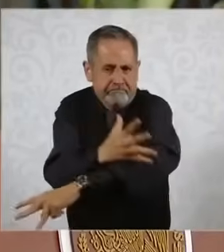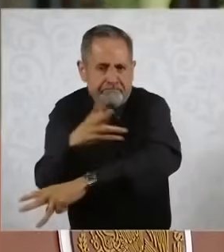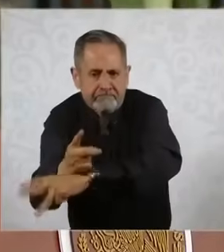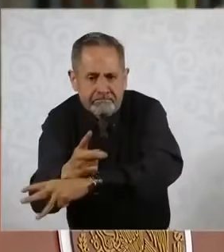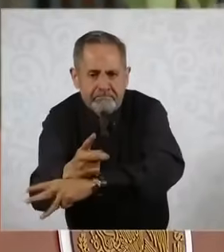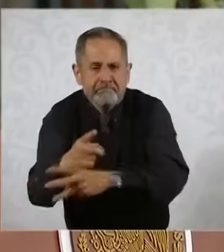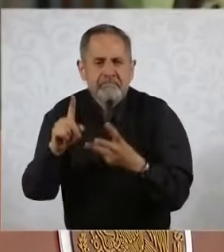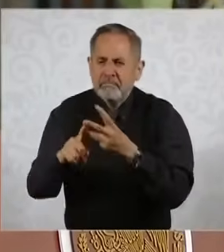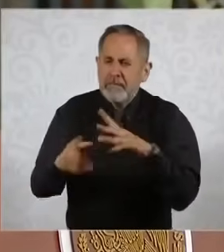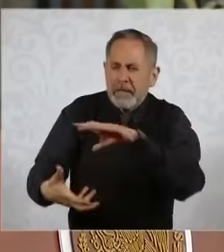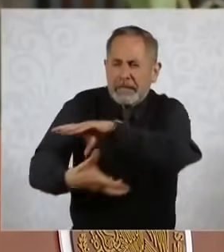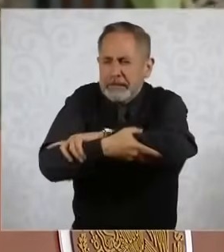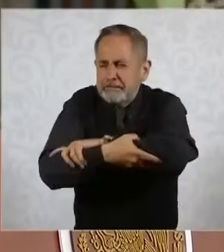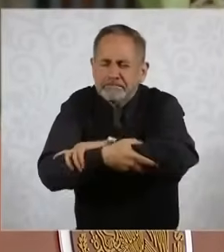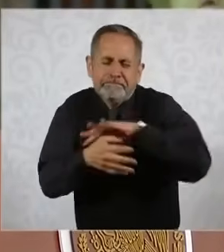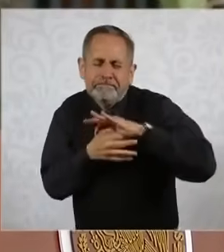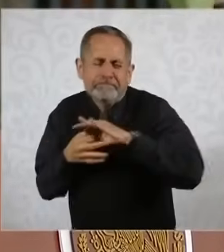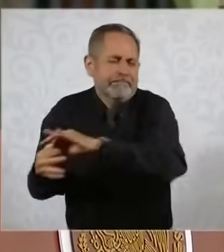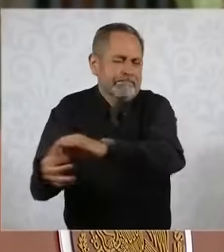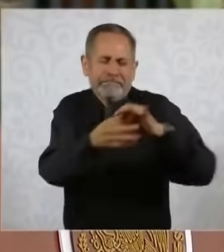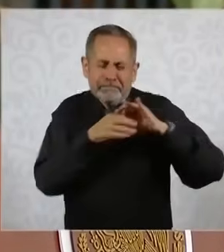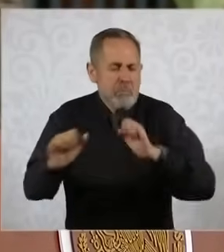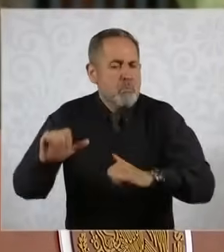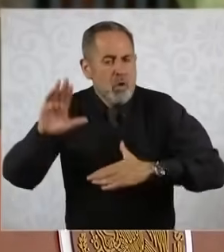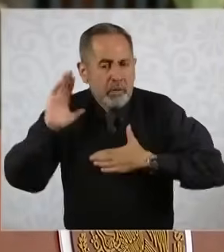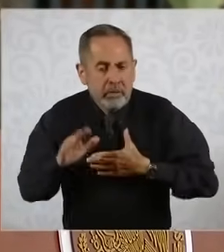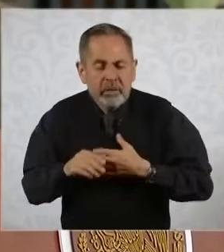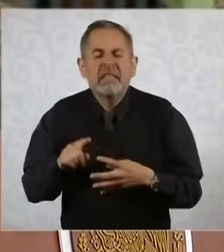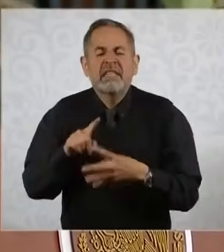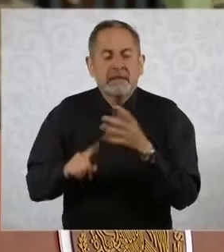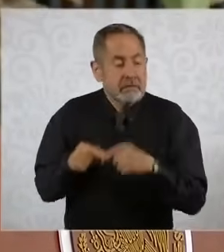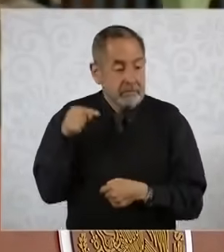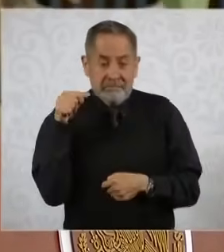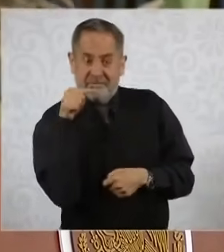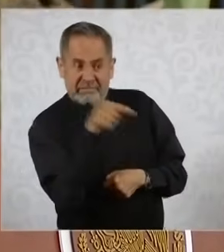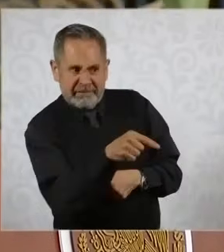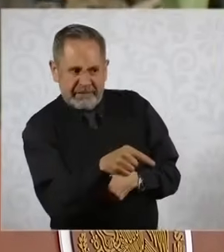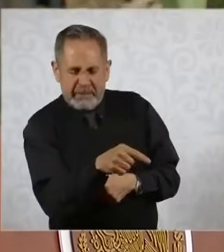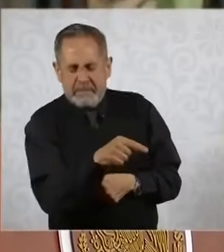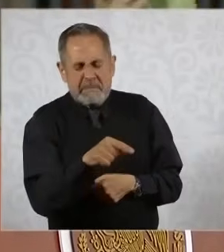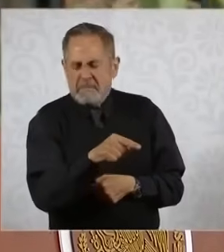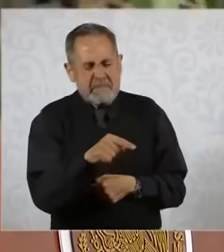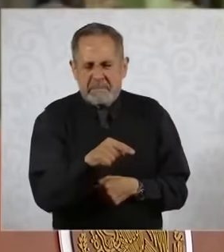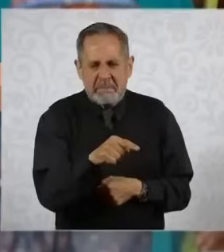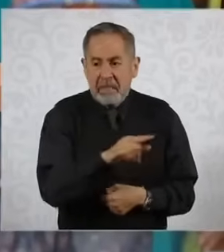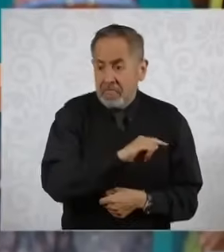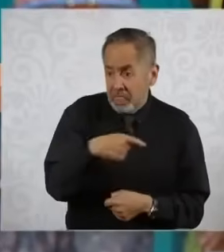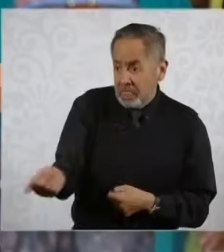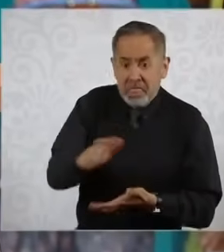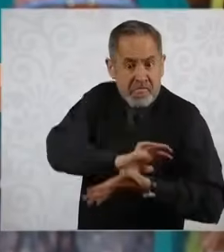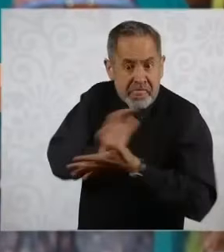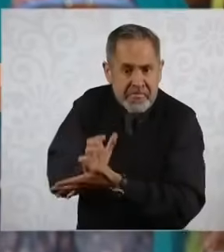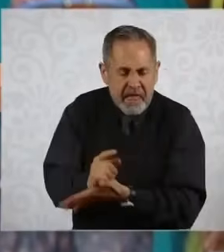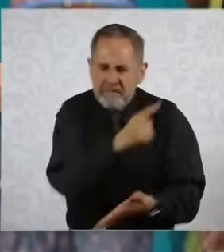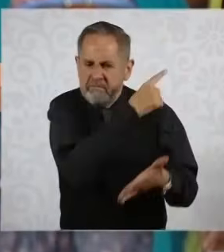la fraternidad, y a condenar cualquier forma de